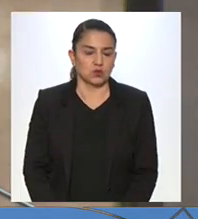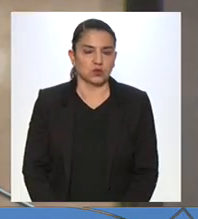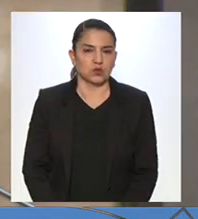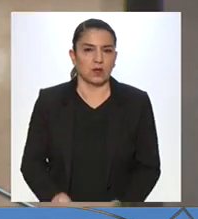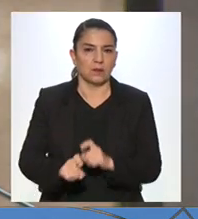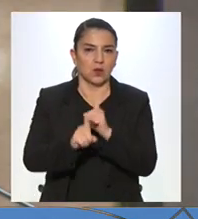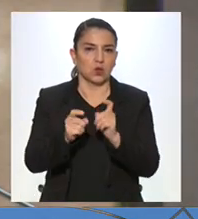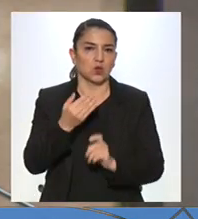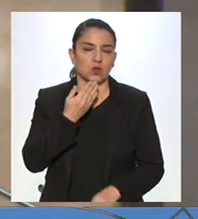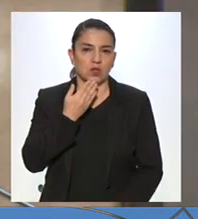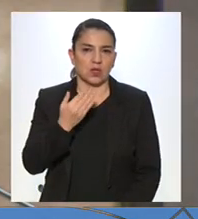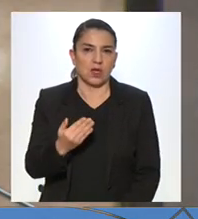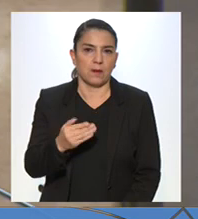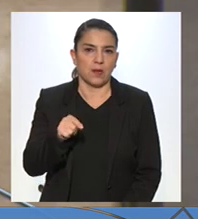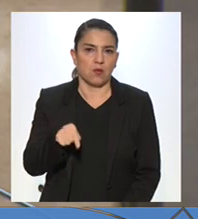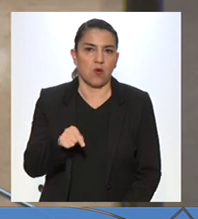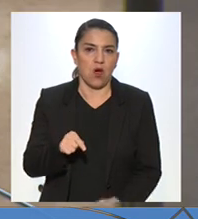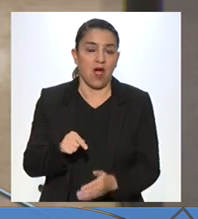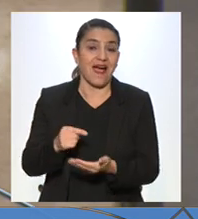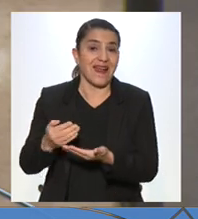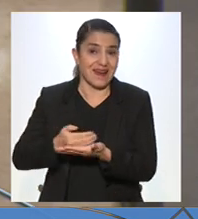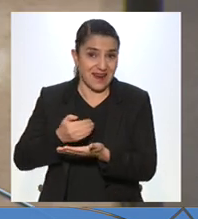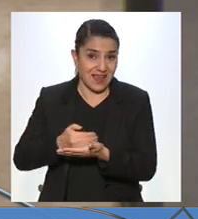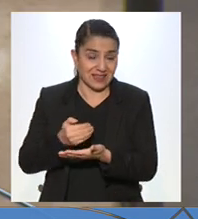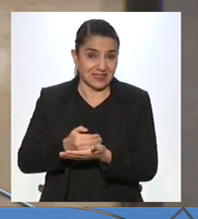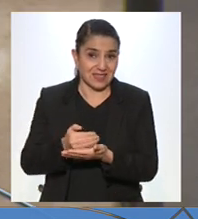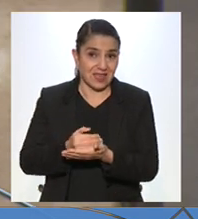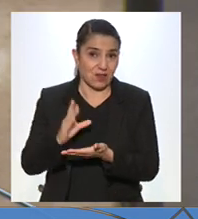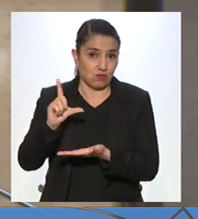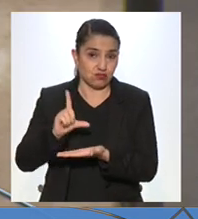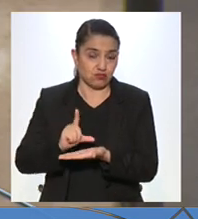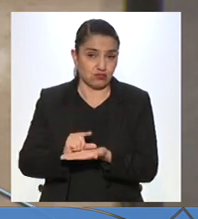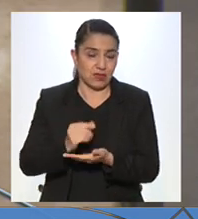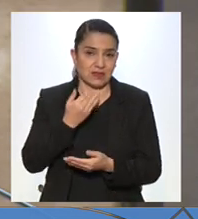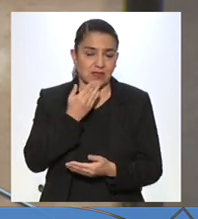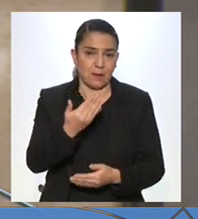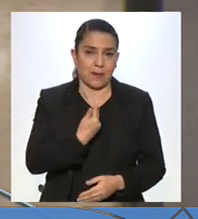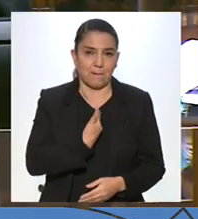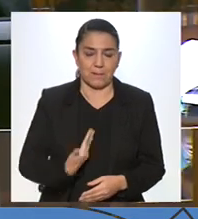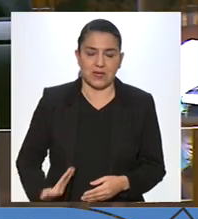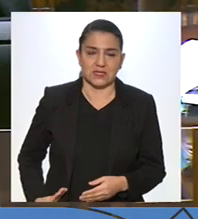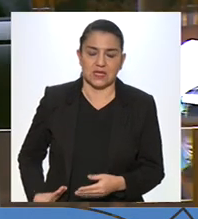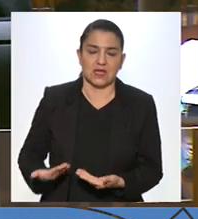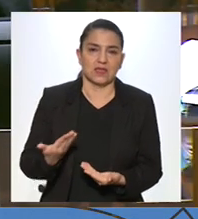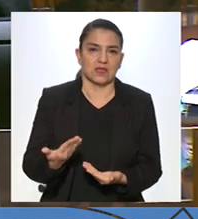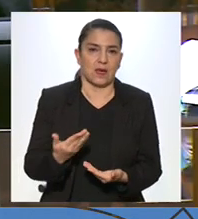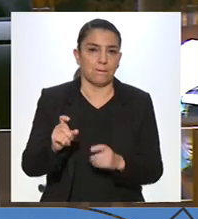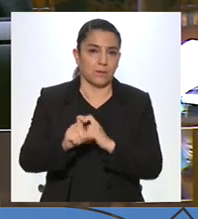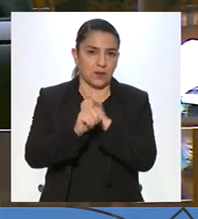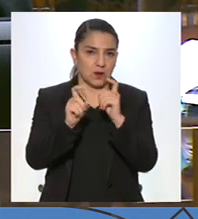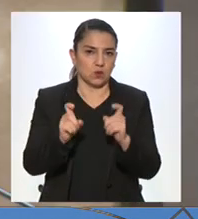Preguntó también por la desacumulación de reservas, pregunta que también hizo la presidenta, por la acumulación de reservas.